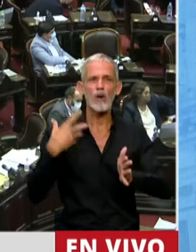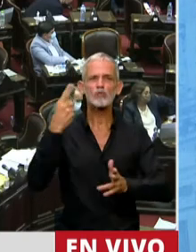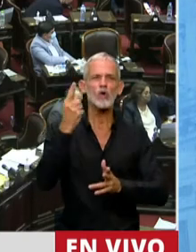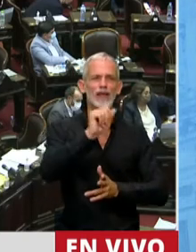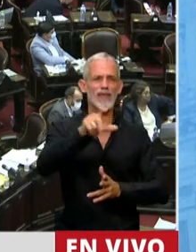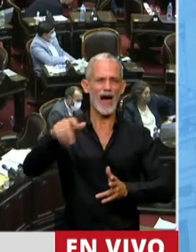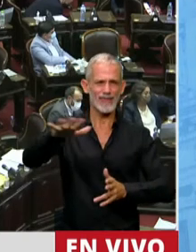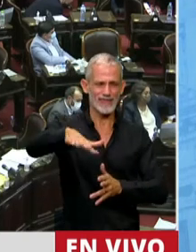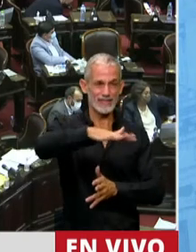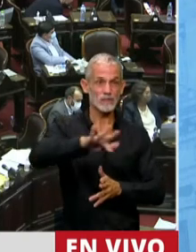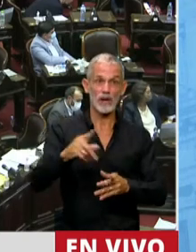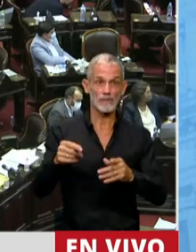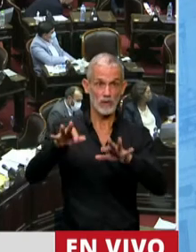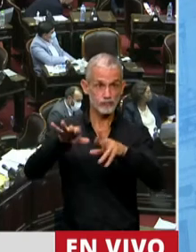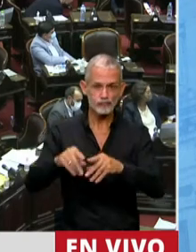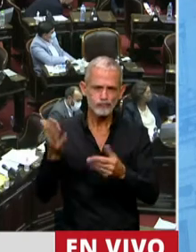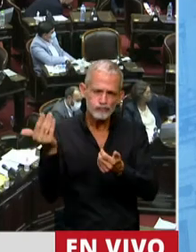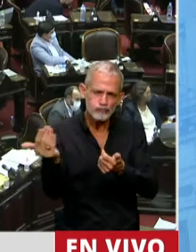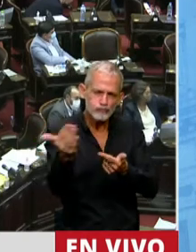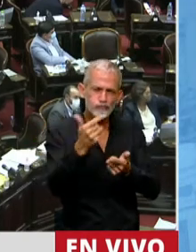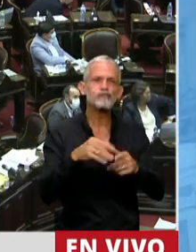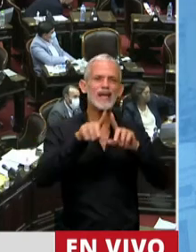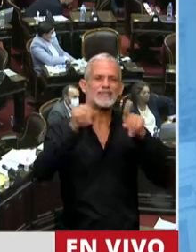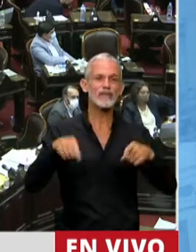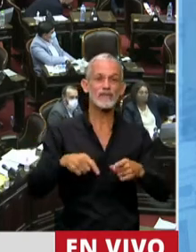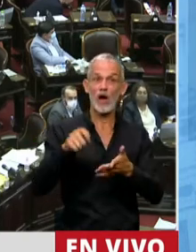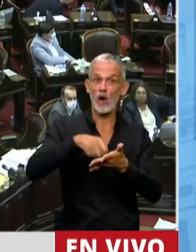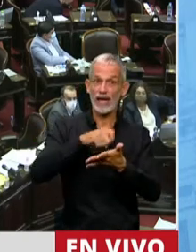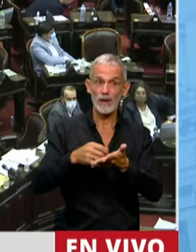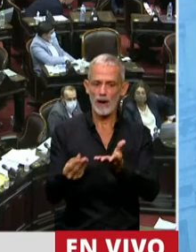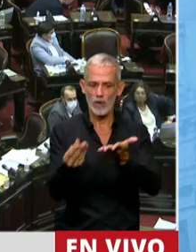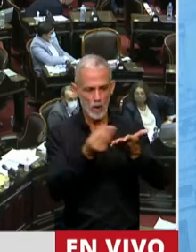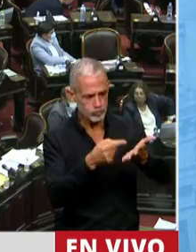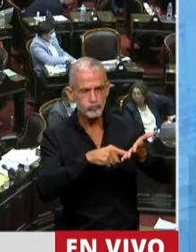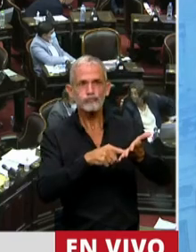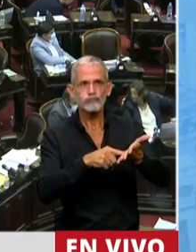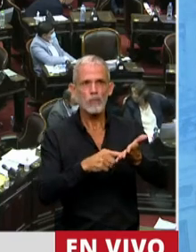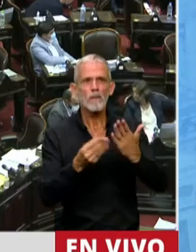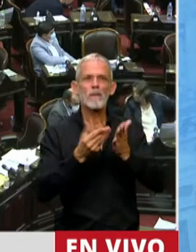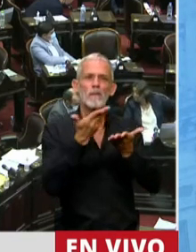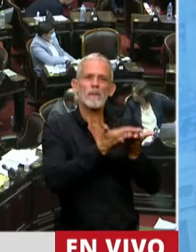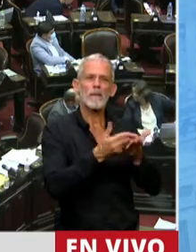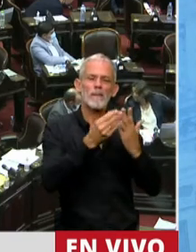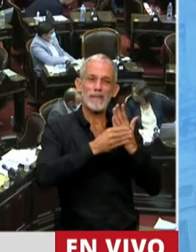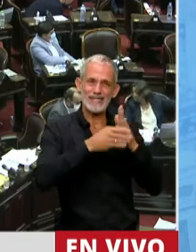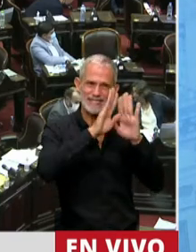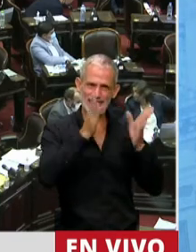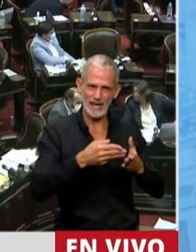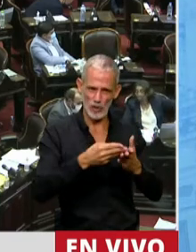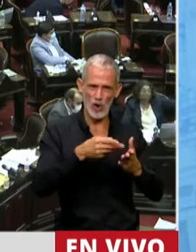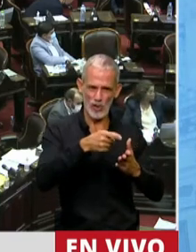jurisdiccionales para ser presentados, fundamentalmente certificados por escribanos públicos, ante el Ministerio de Desarrollo Territorial y